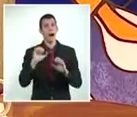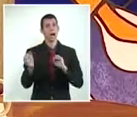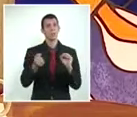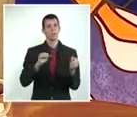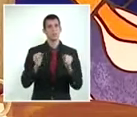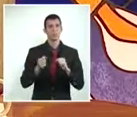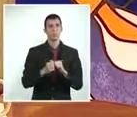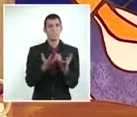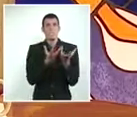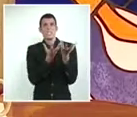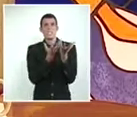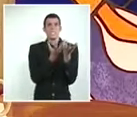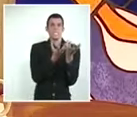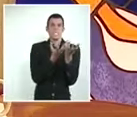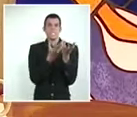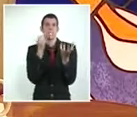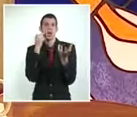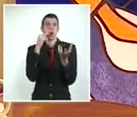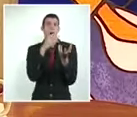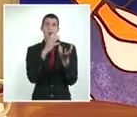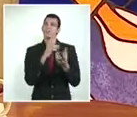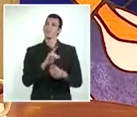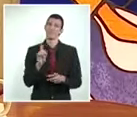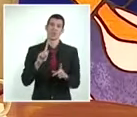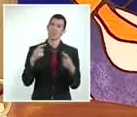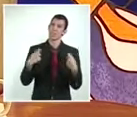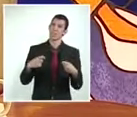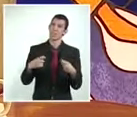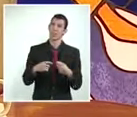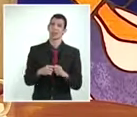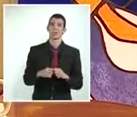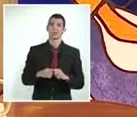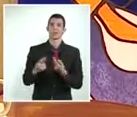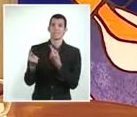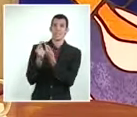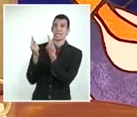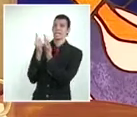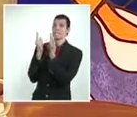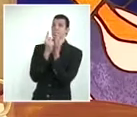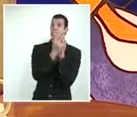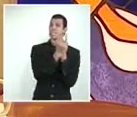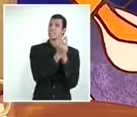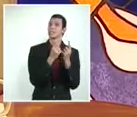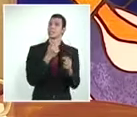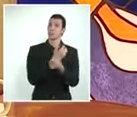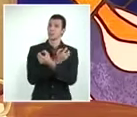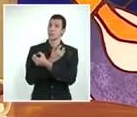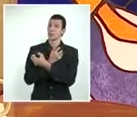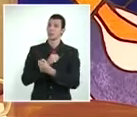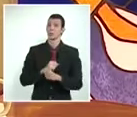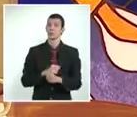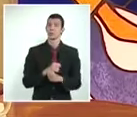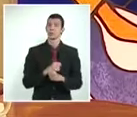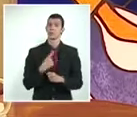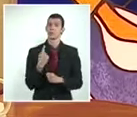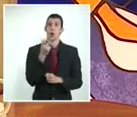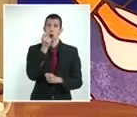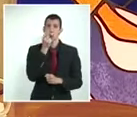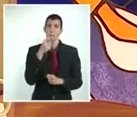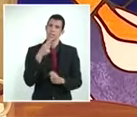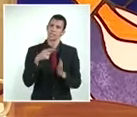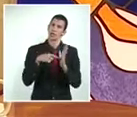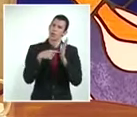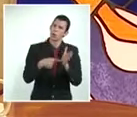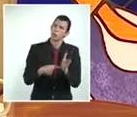recomendamos el aislamiento, todo el que pueda hacerlo en su lugar de residencia, pero todo el que tiene que ir